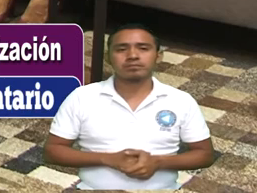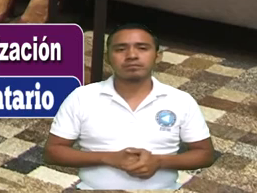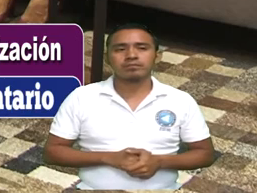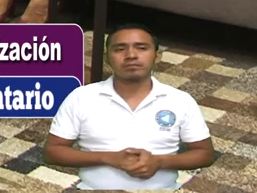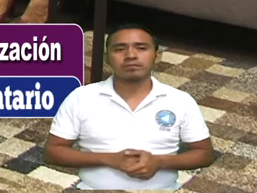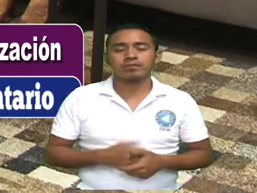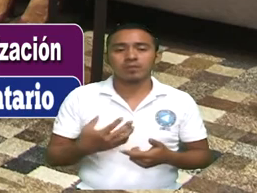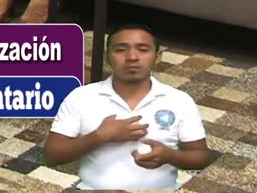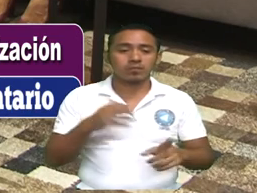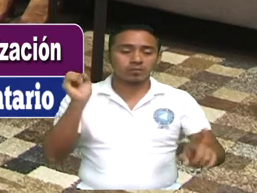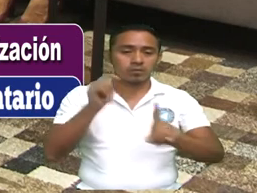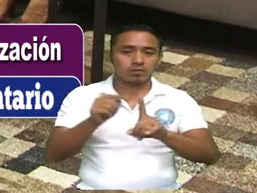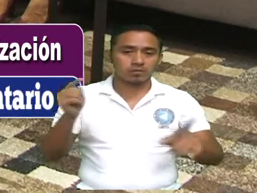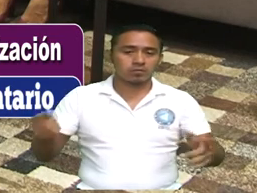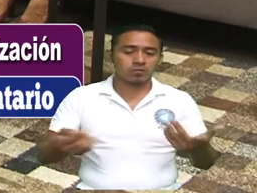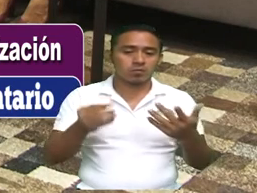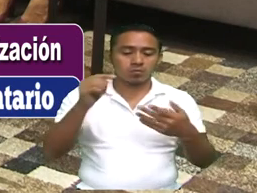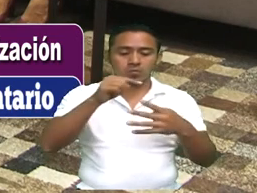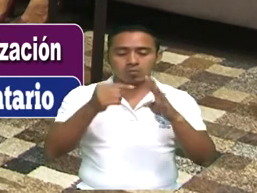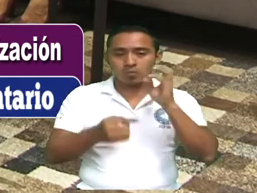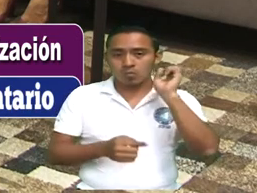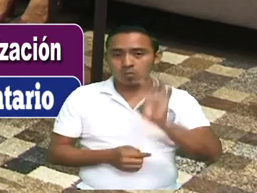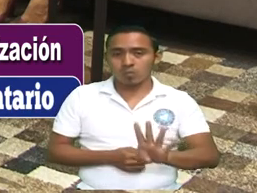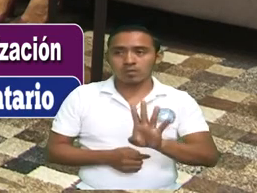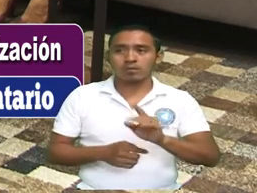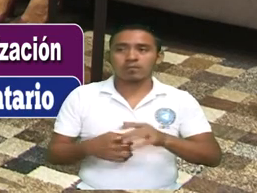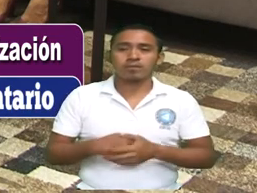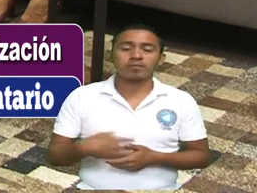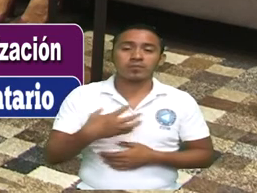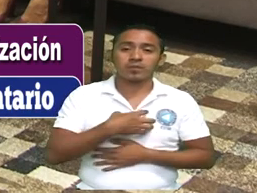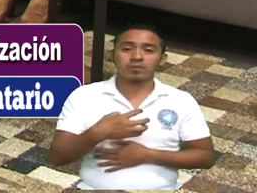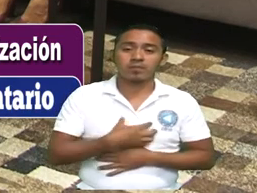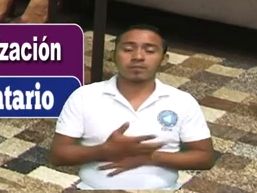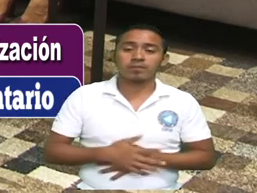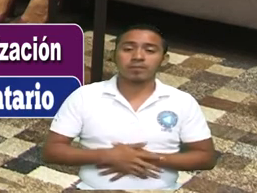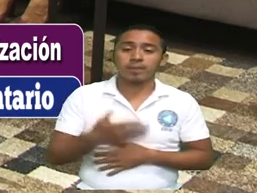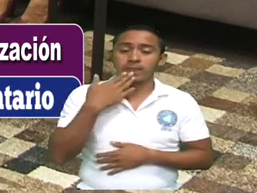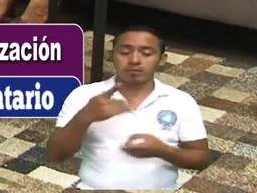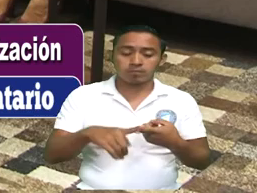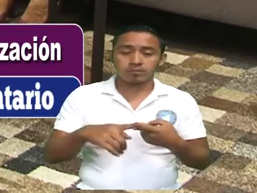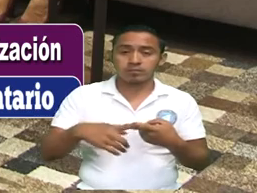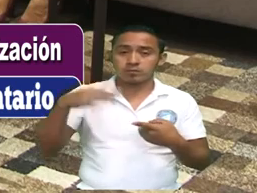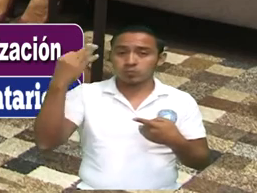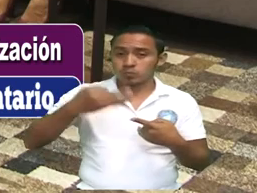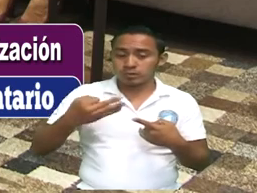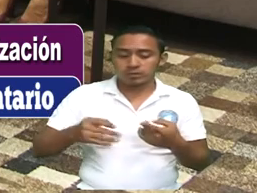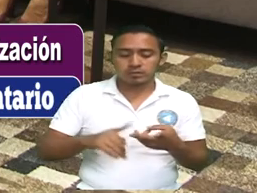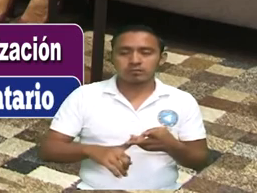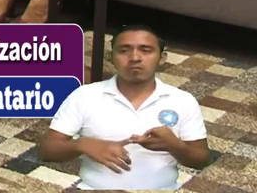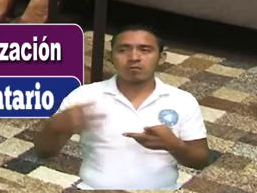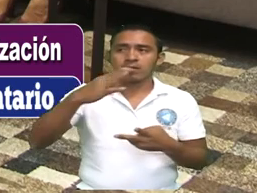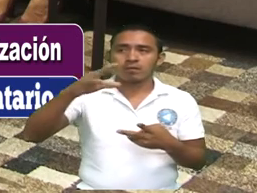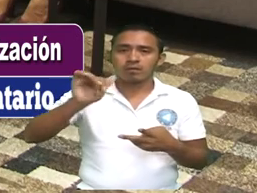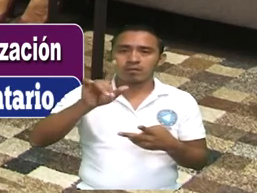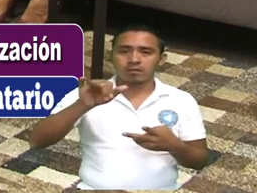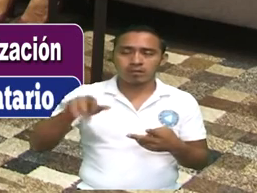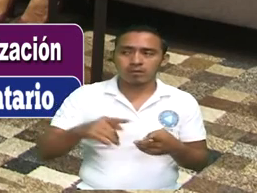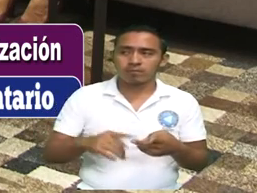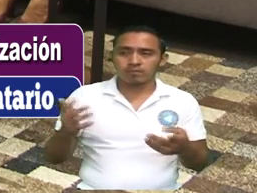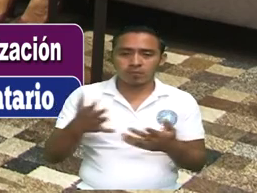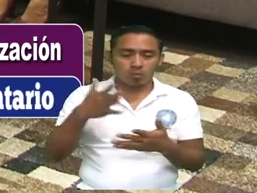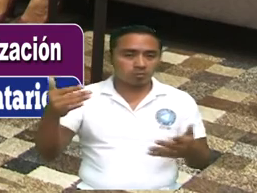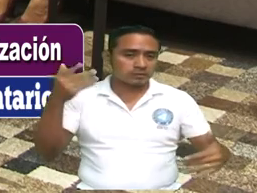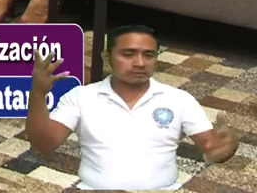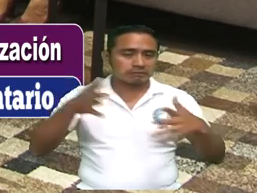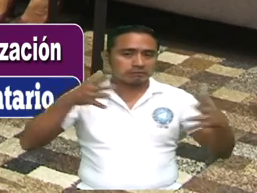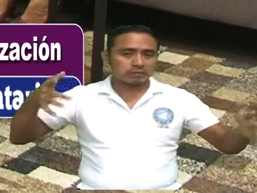precisamente el objetivo 4 del desarrollo sostenible, de la calidad, de la inclusividad. Y uno retos grandes cuando